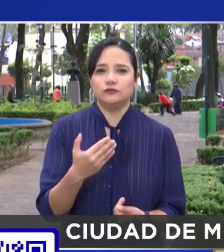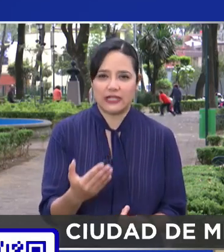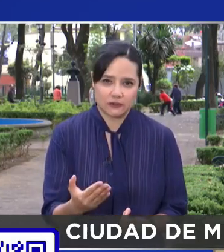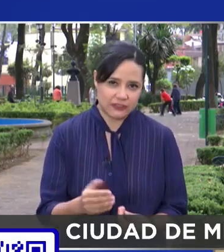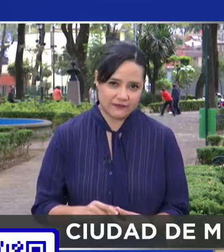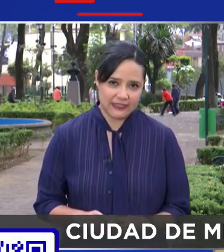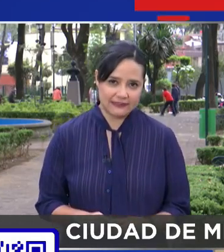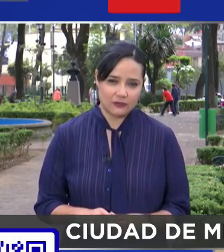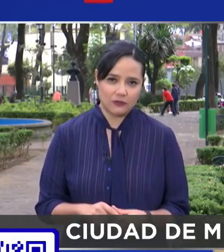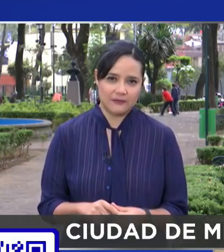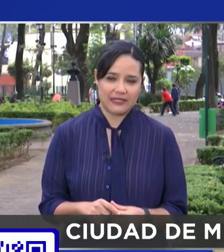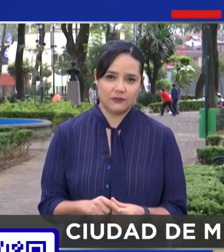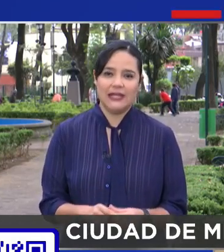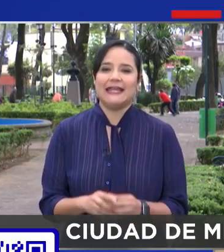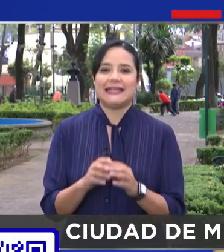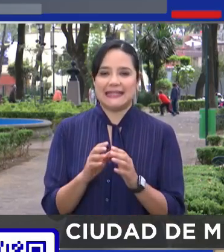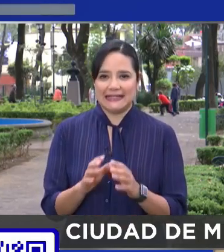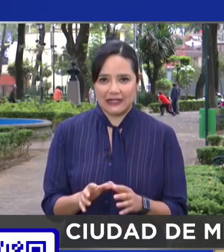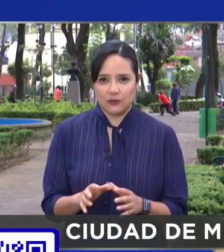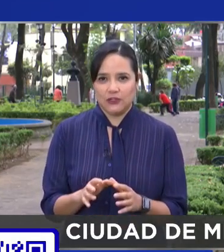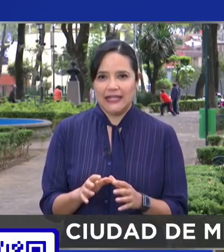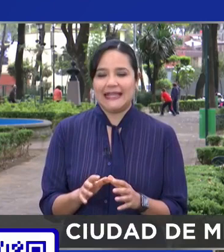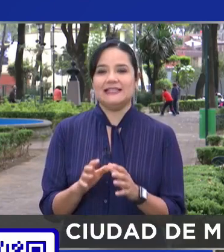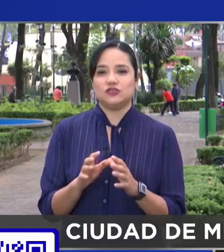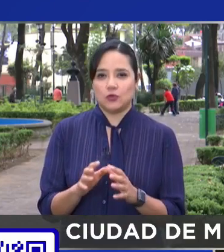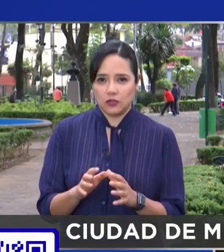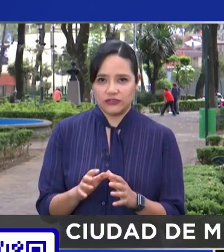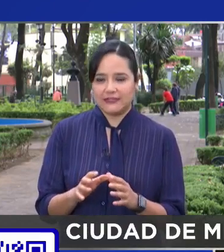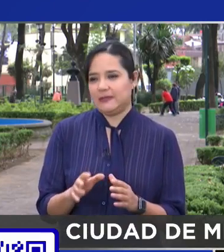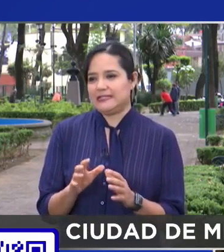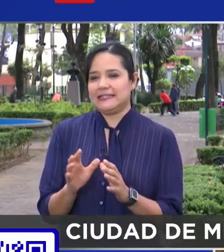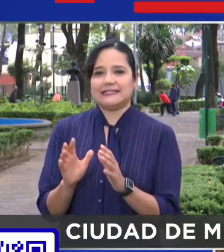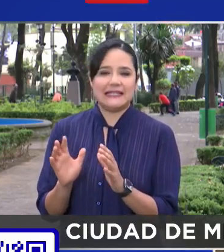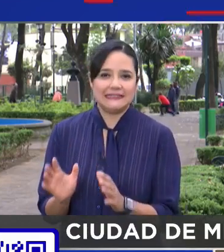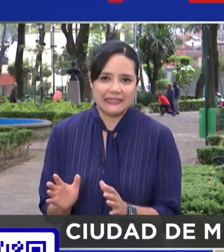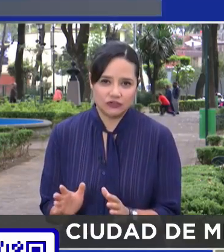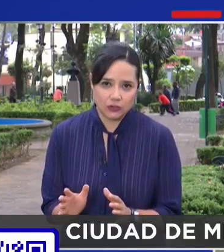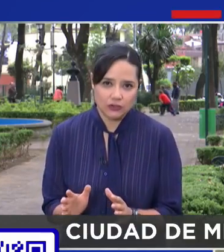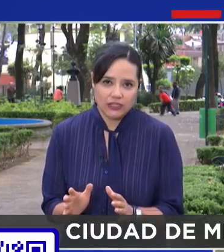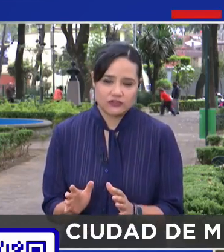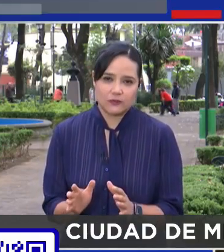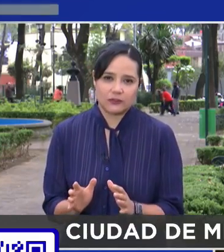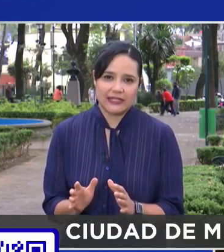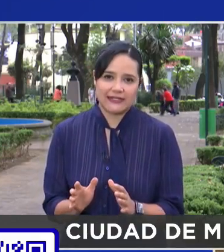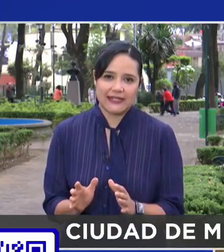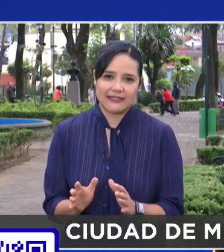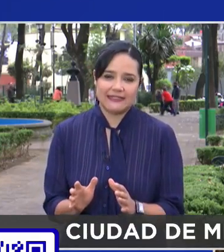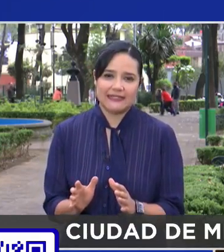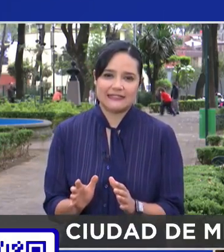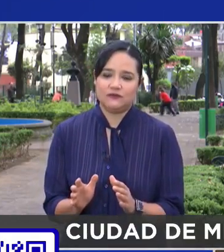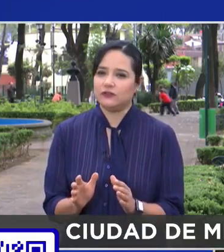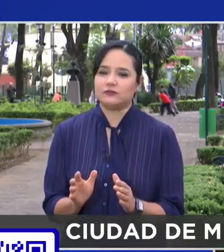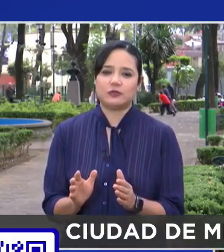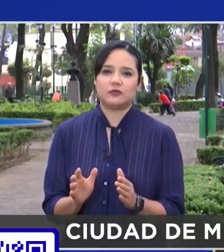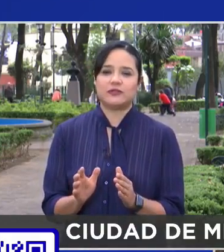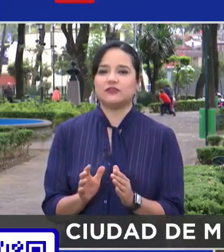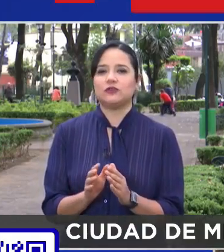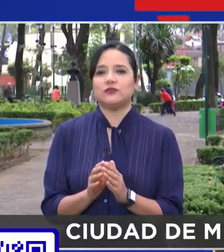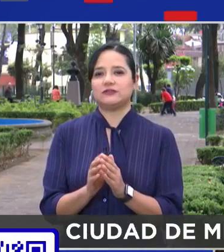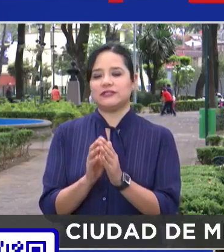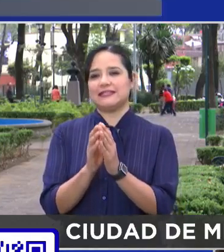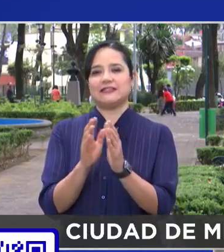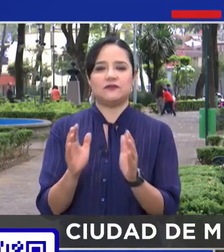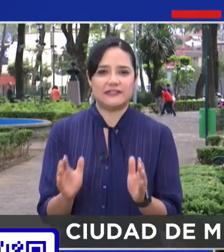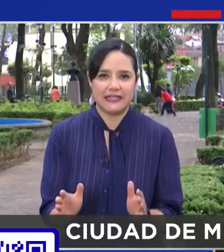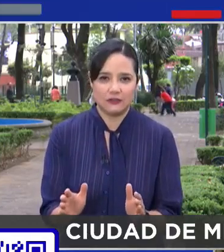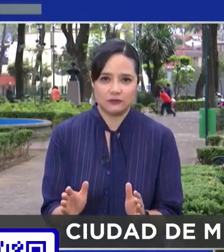hubo un narcotraficante colombiano que declaró en su contra. Al parecer se intentó sobornar al general Cienfuegos. Por supuesto, todo